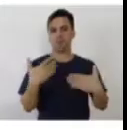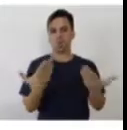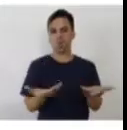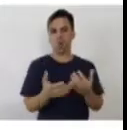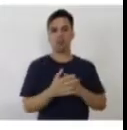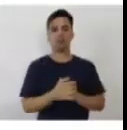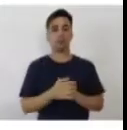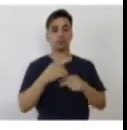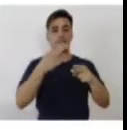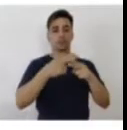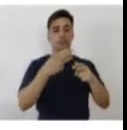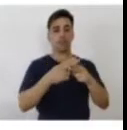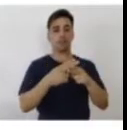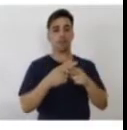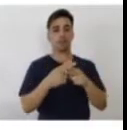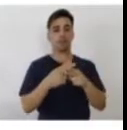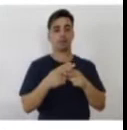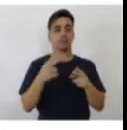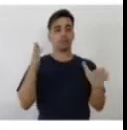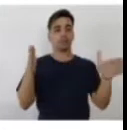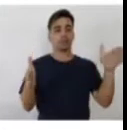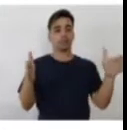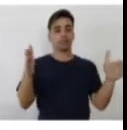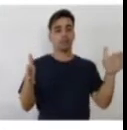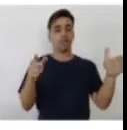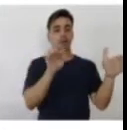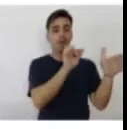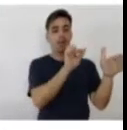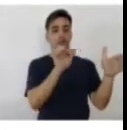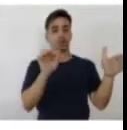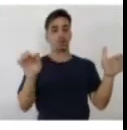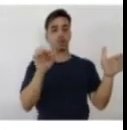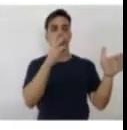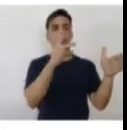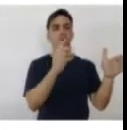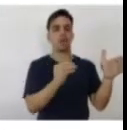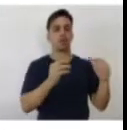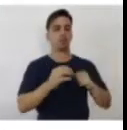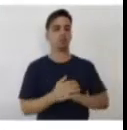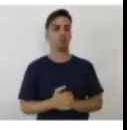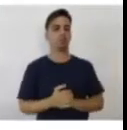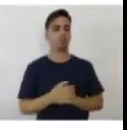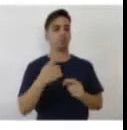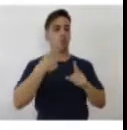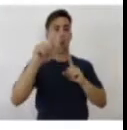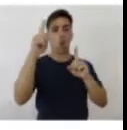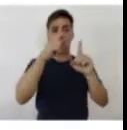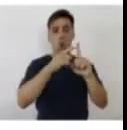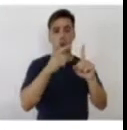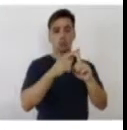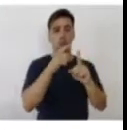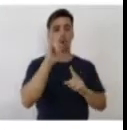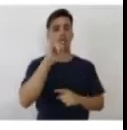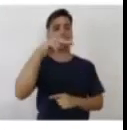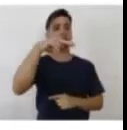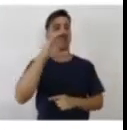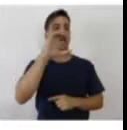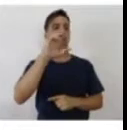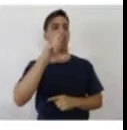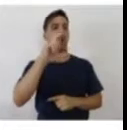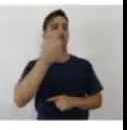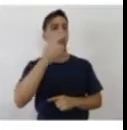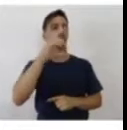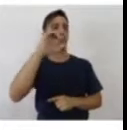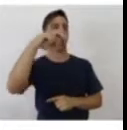Nos referimos a los intervalos numéricos. Ese es uno de ellos. El otro está relacionado con las inecuaciones. Pero